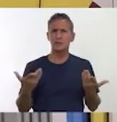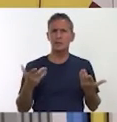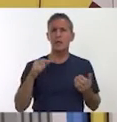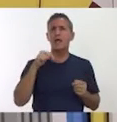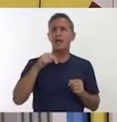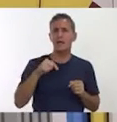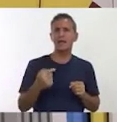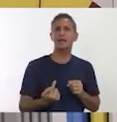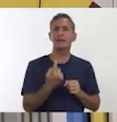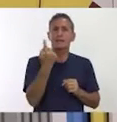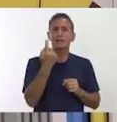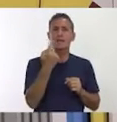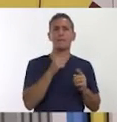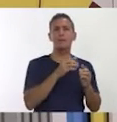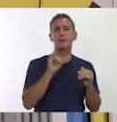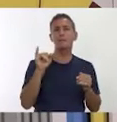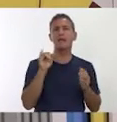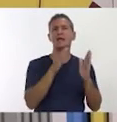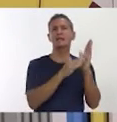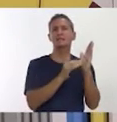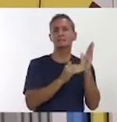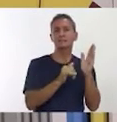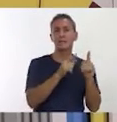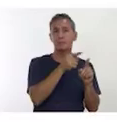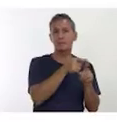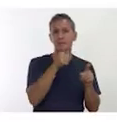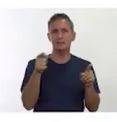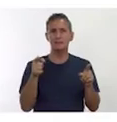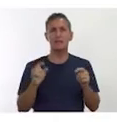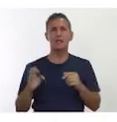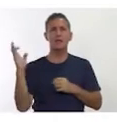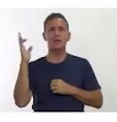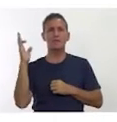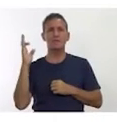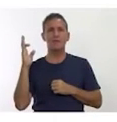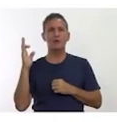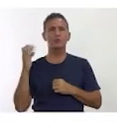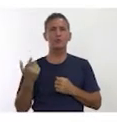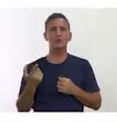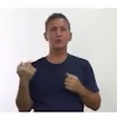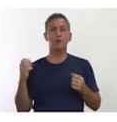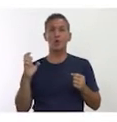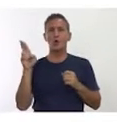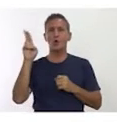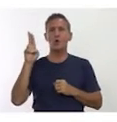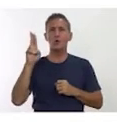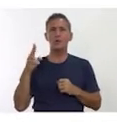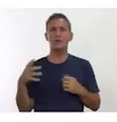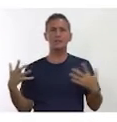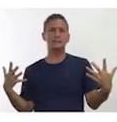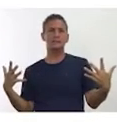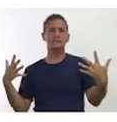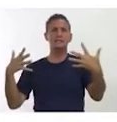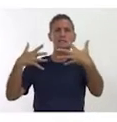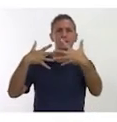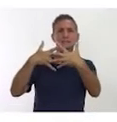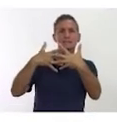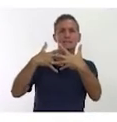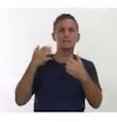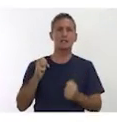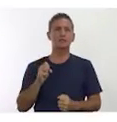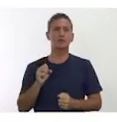en este primer semestre de facultad? La unidad de interacciones en la